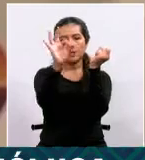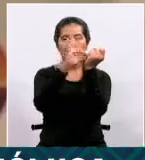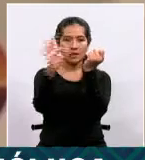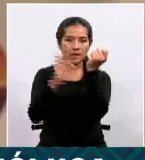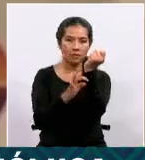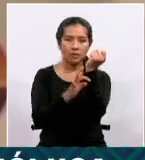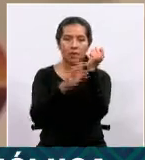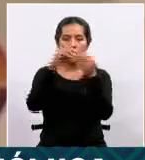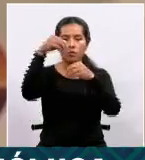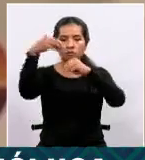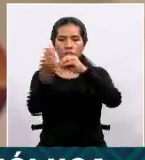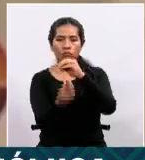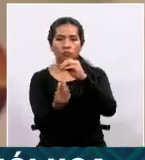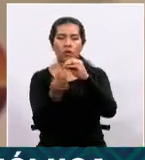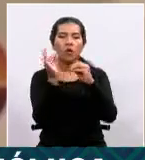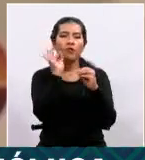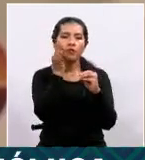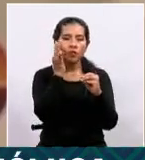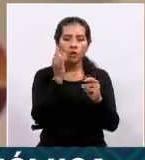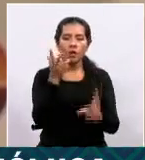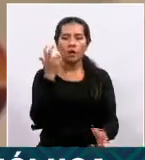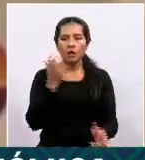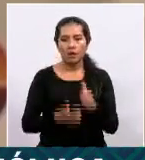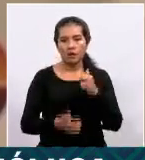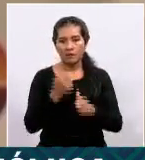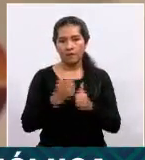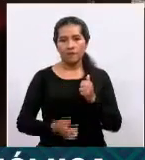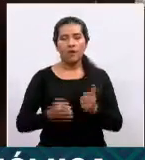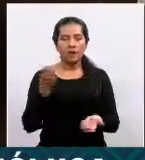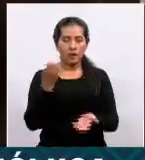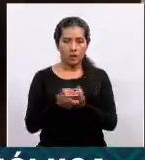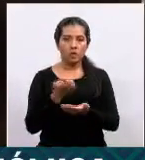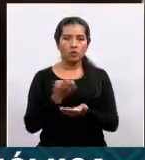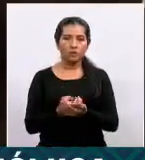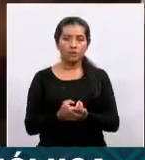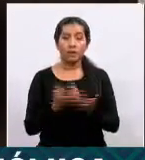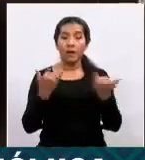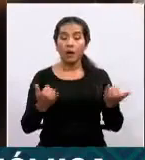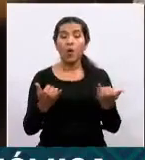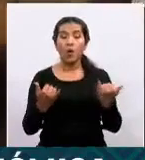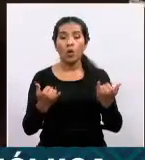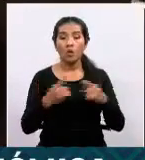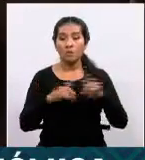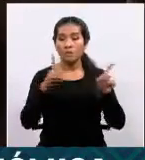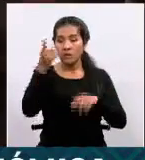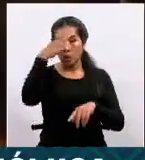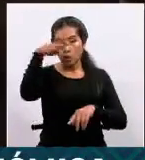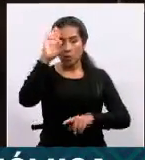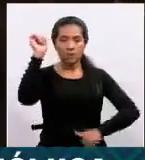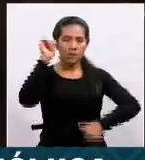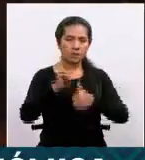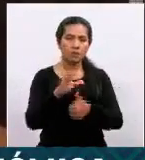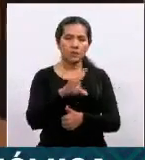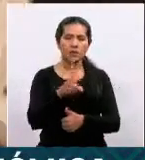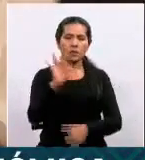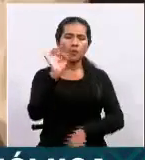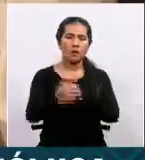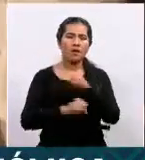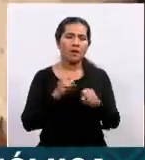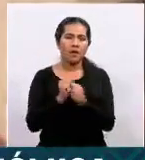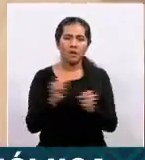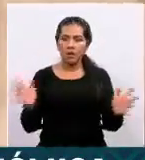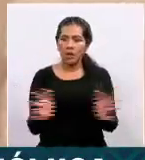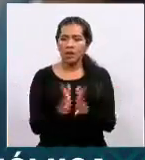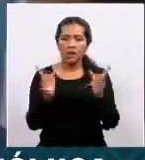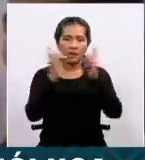los frutos de nuestras dificultades económicas. Cuba celebra el 69 aniversario del asalto a los